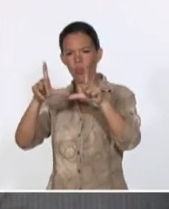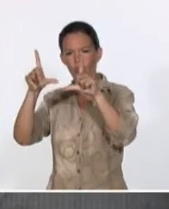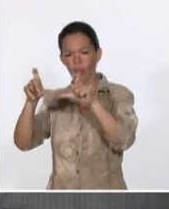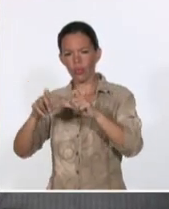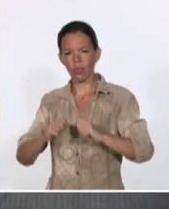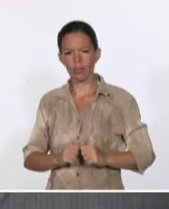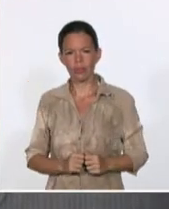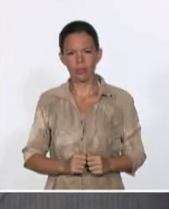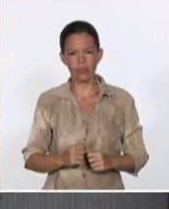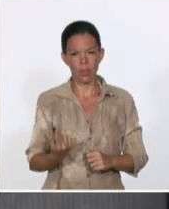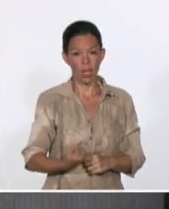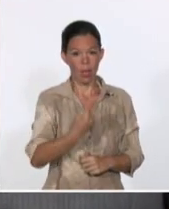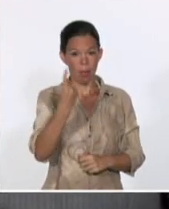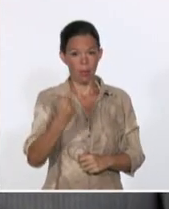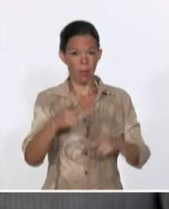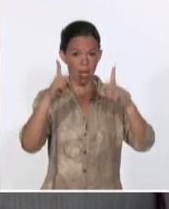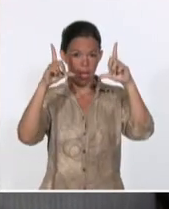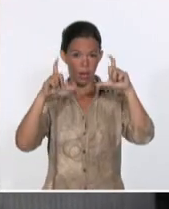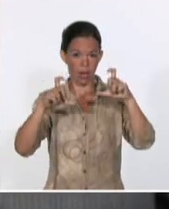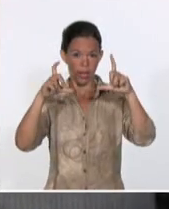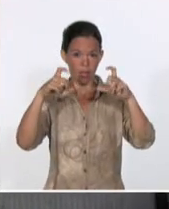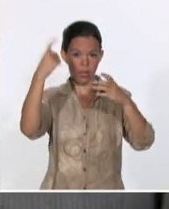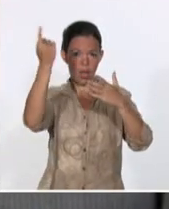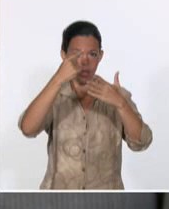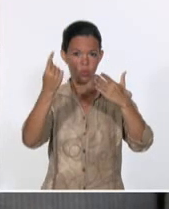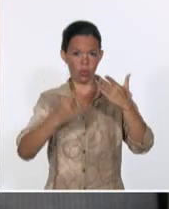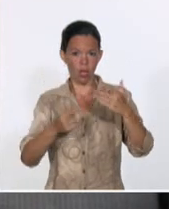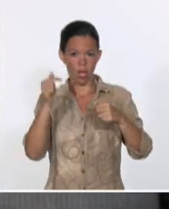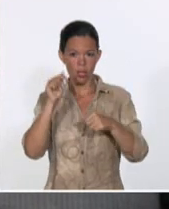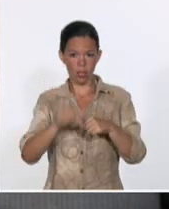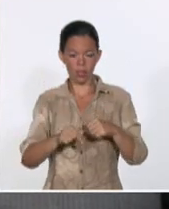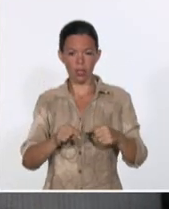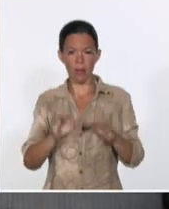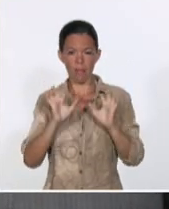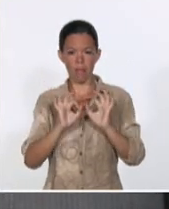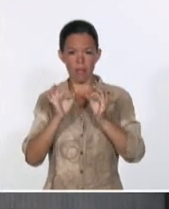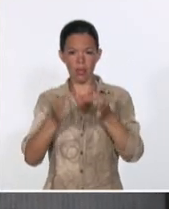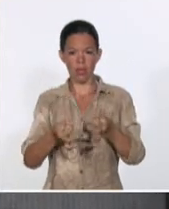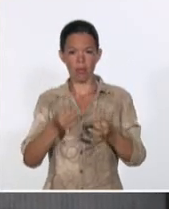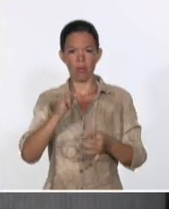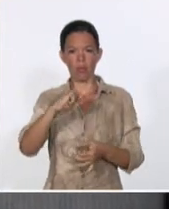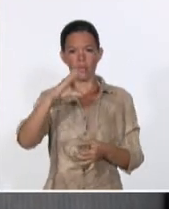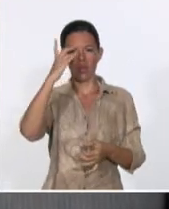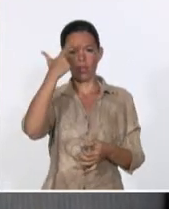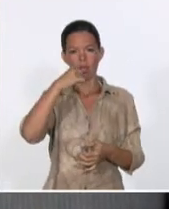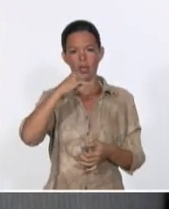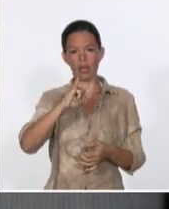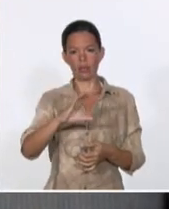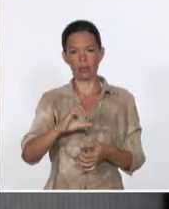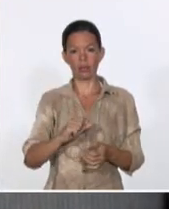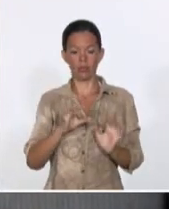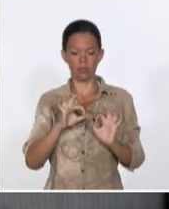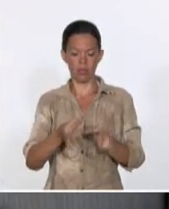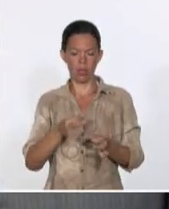primer retrato en el ICAP, donde se hizo realidad este